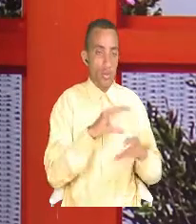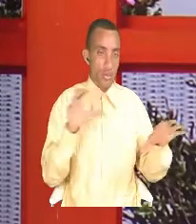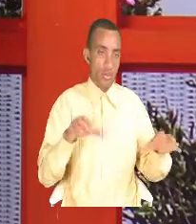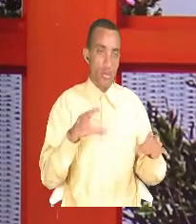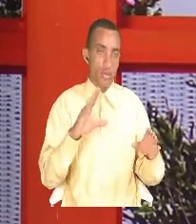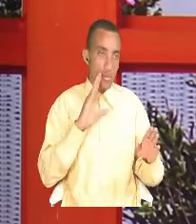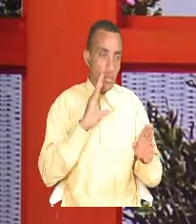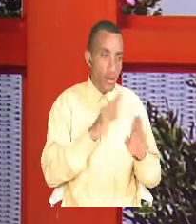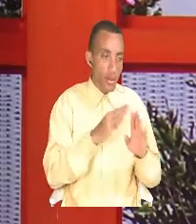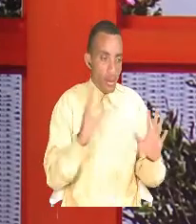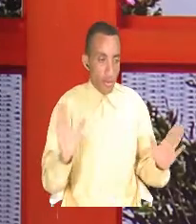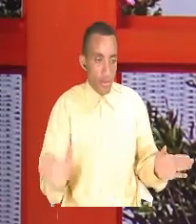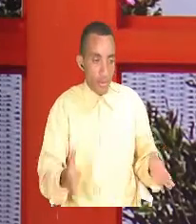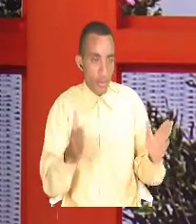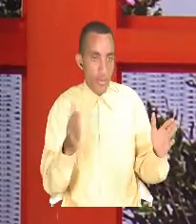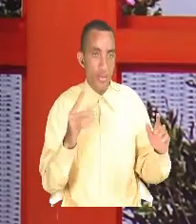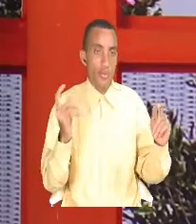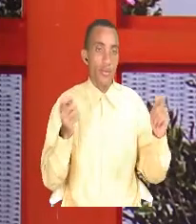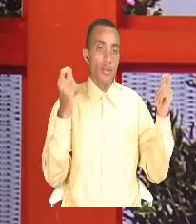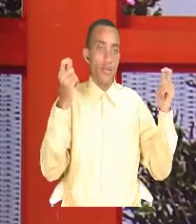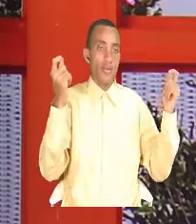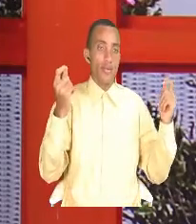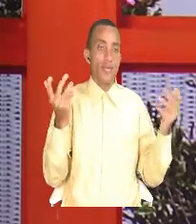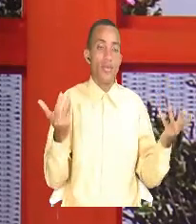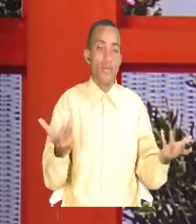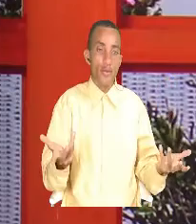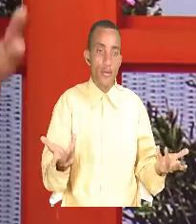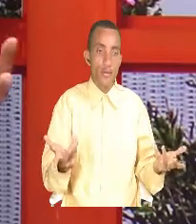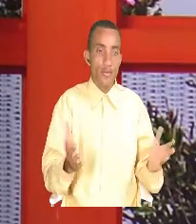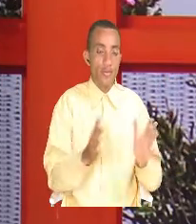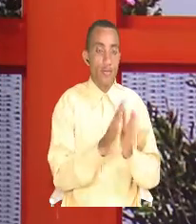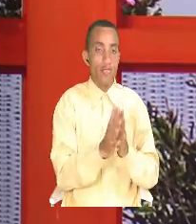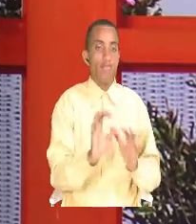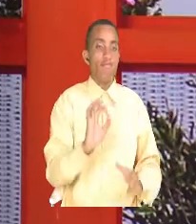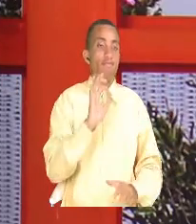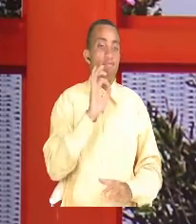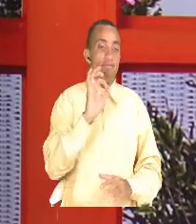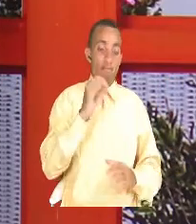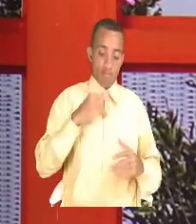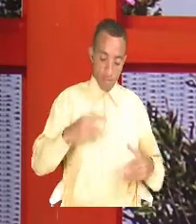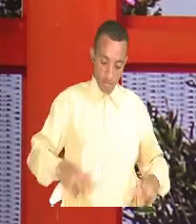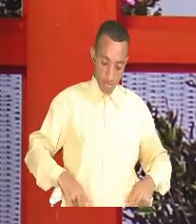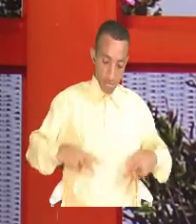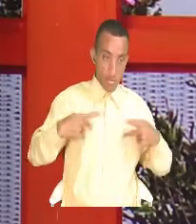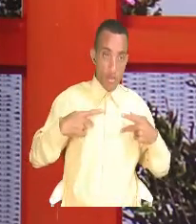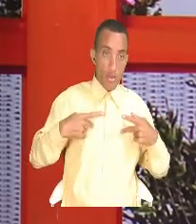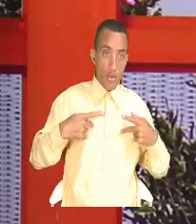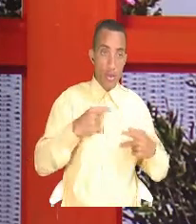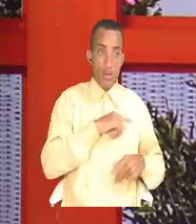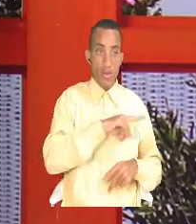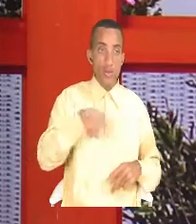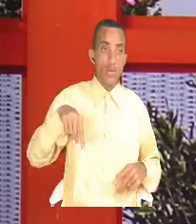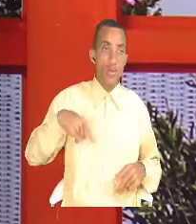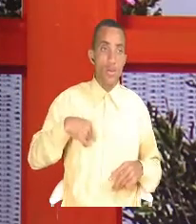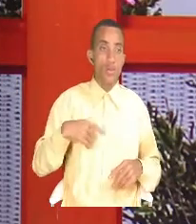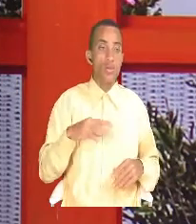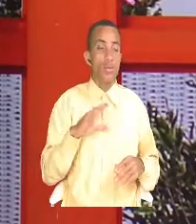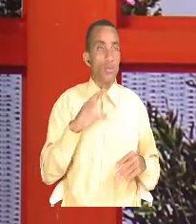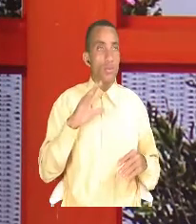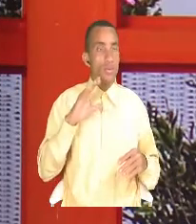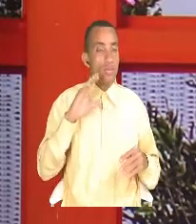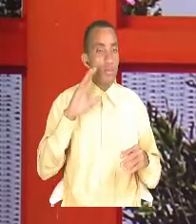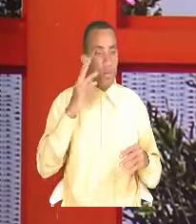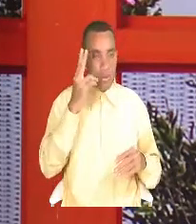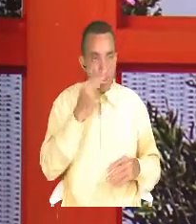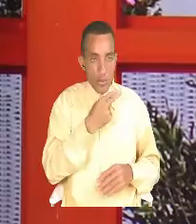caja siempre promueve dentro de sus afiliados, que es la calidad de vida. Nosotros como caja estamos comprometidos con que nuestros afiliados y su